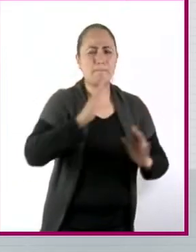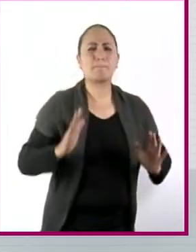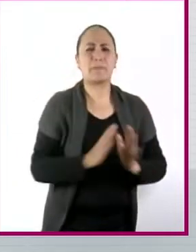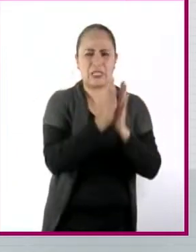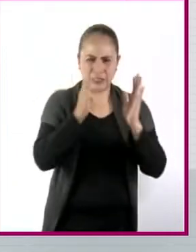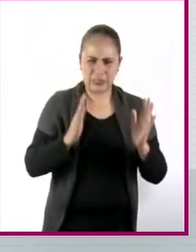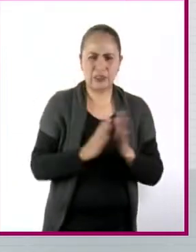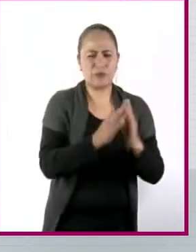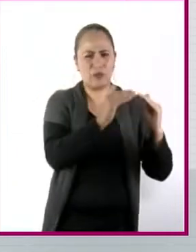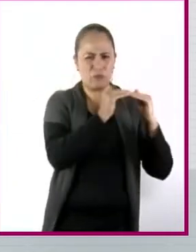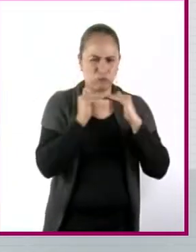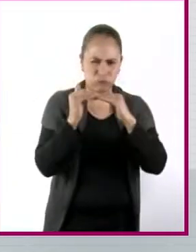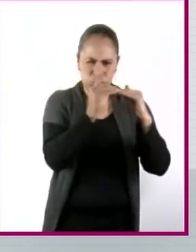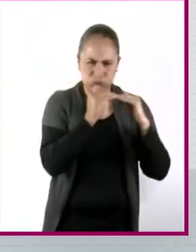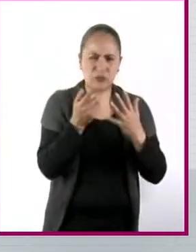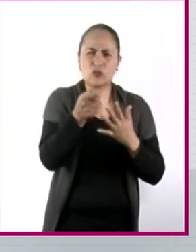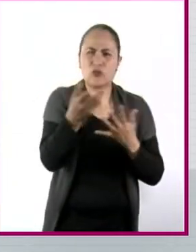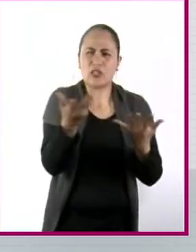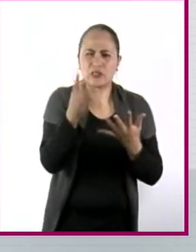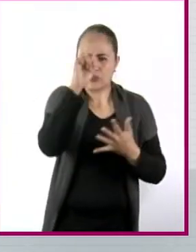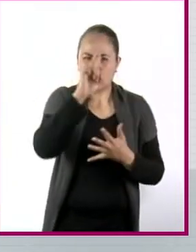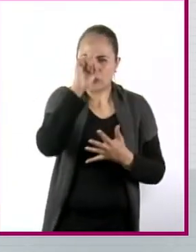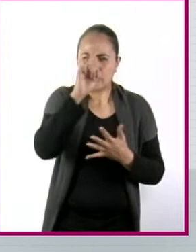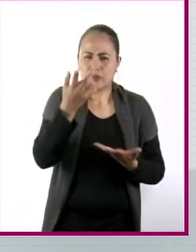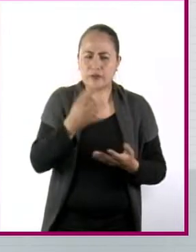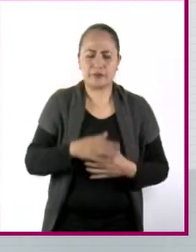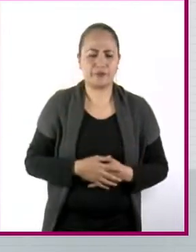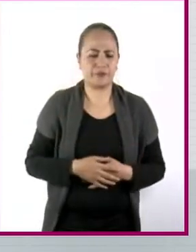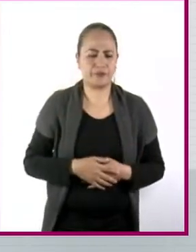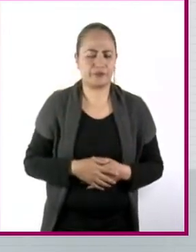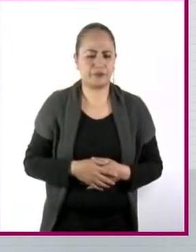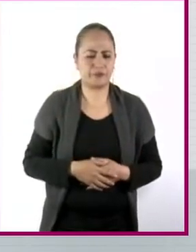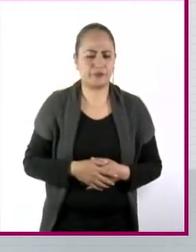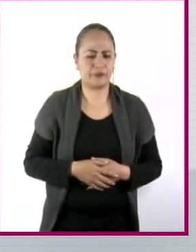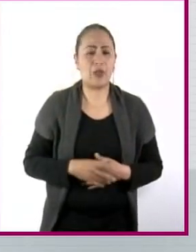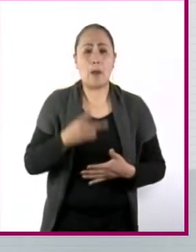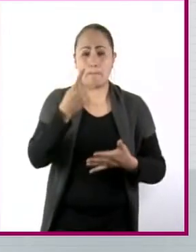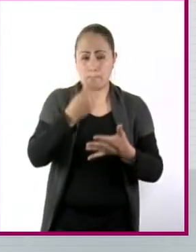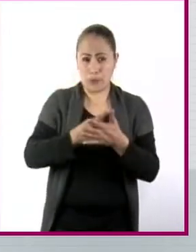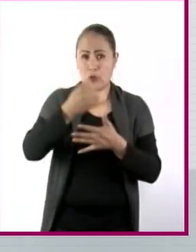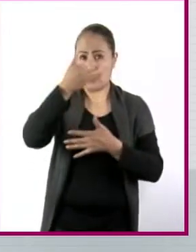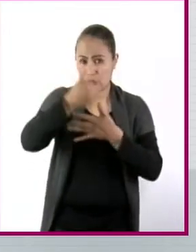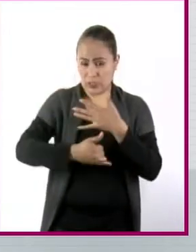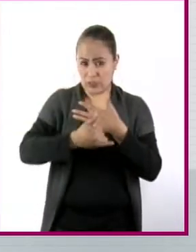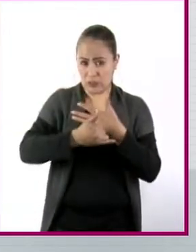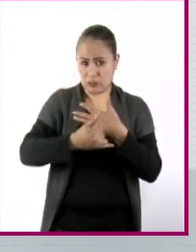convivencia democrática? Creo que estos proyectos que inician